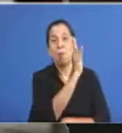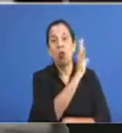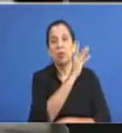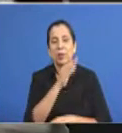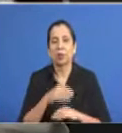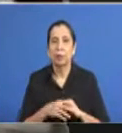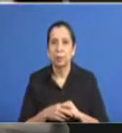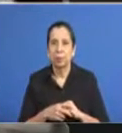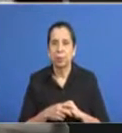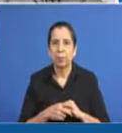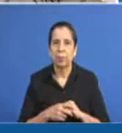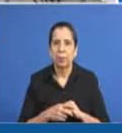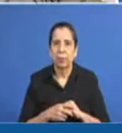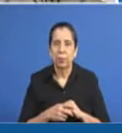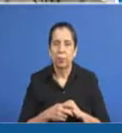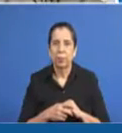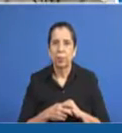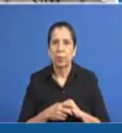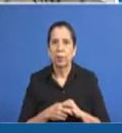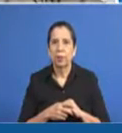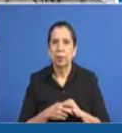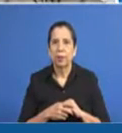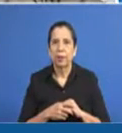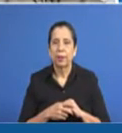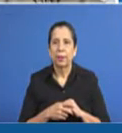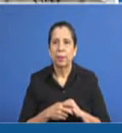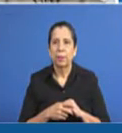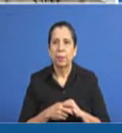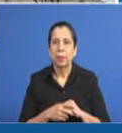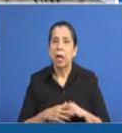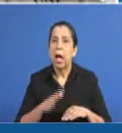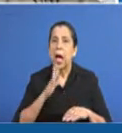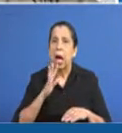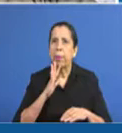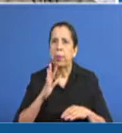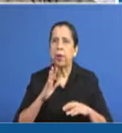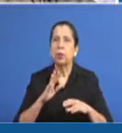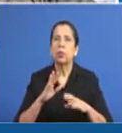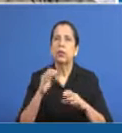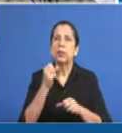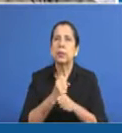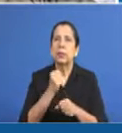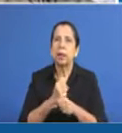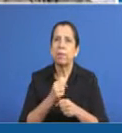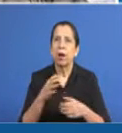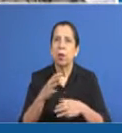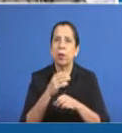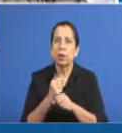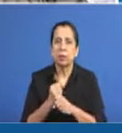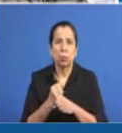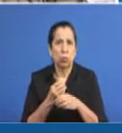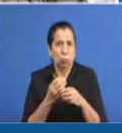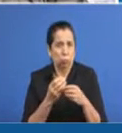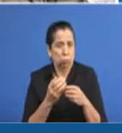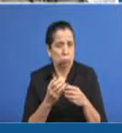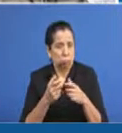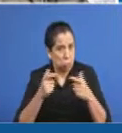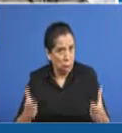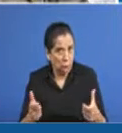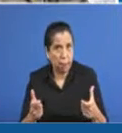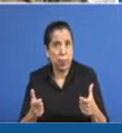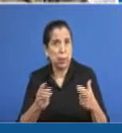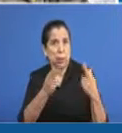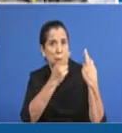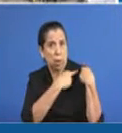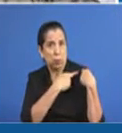Oiga, hábleme un poco de esa labor que realiza, porque gran parte de la responsabilidad del rescate de